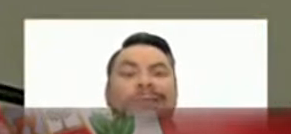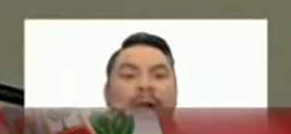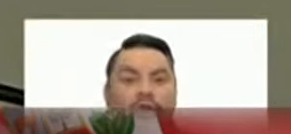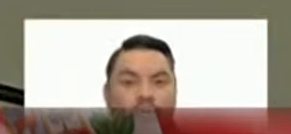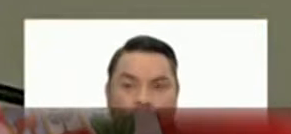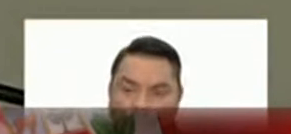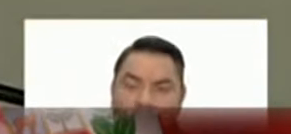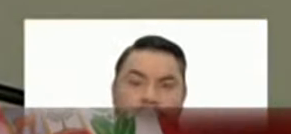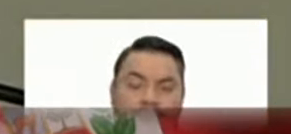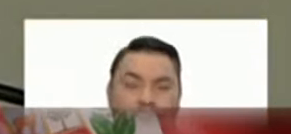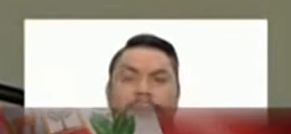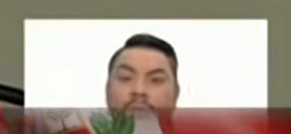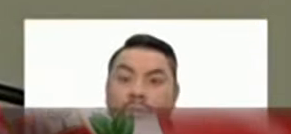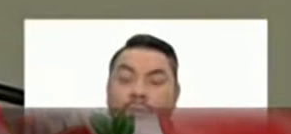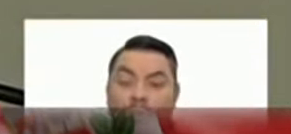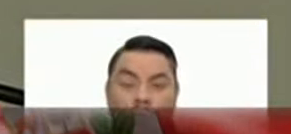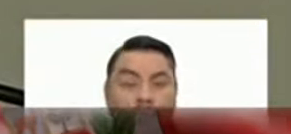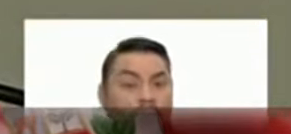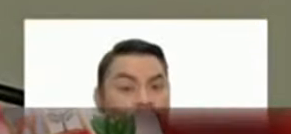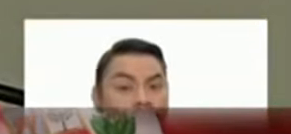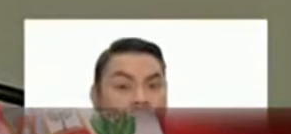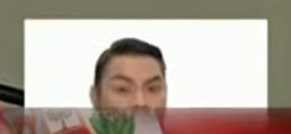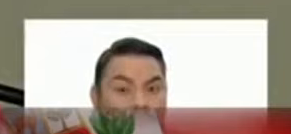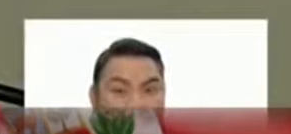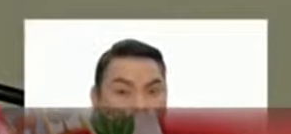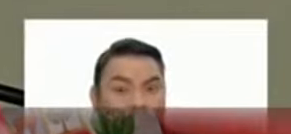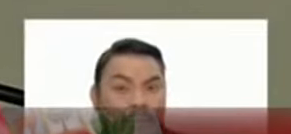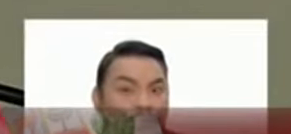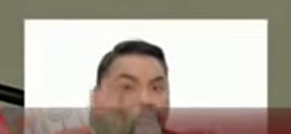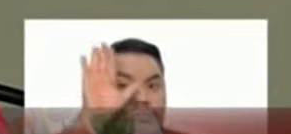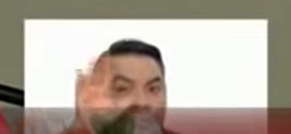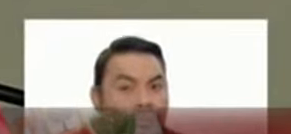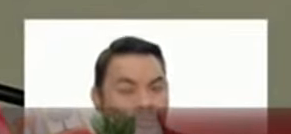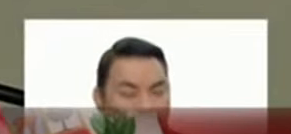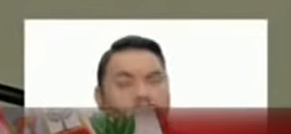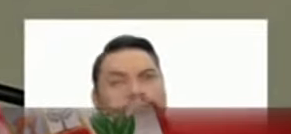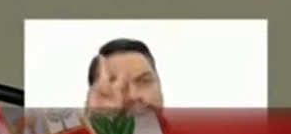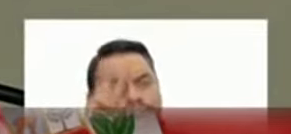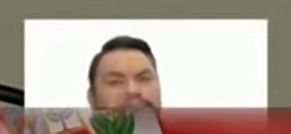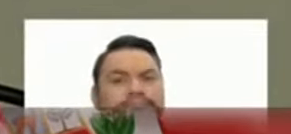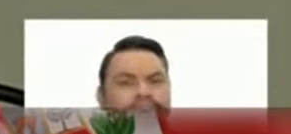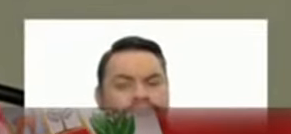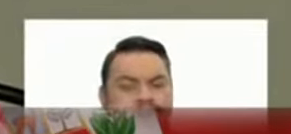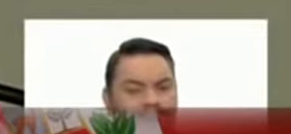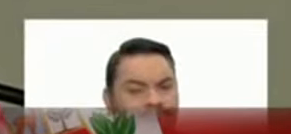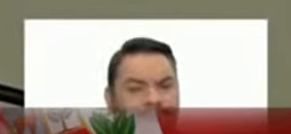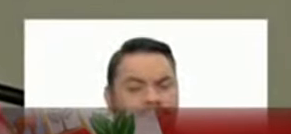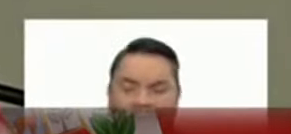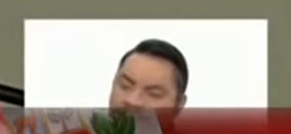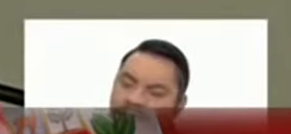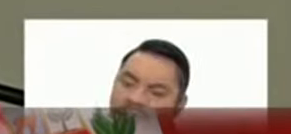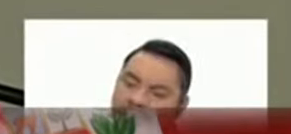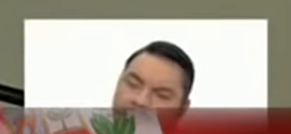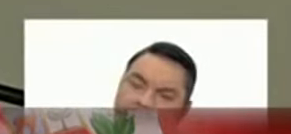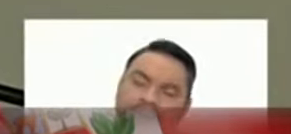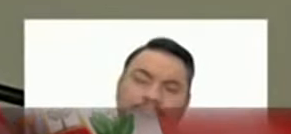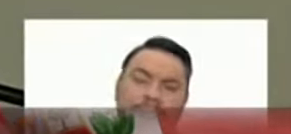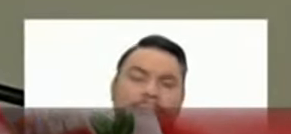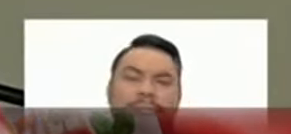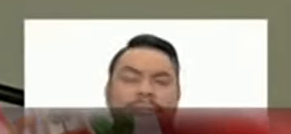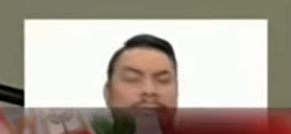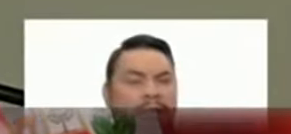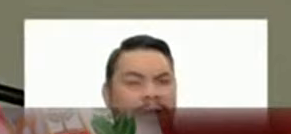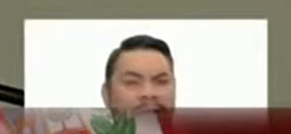Salcedo, ¿jura usted por Dios y la patria desempeñar leal y fielmente, sin